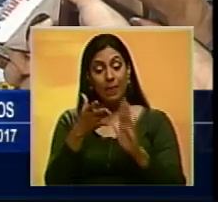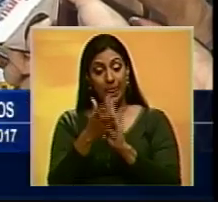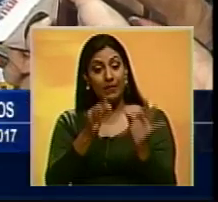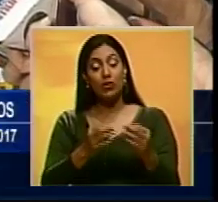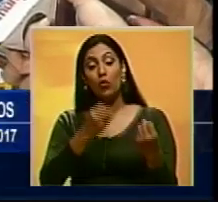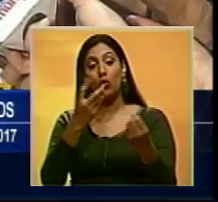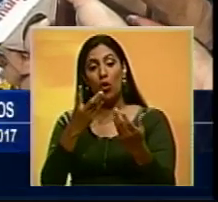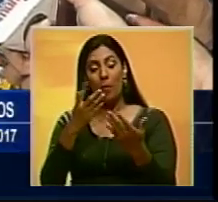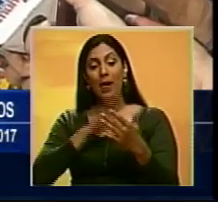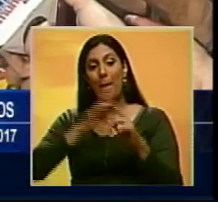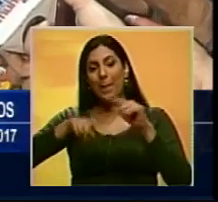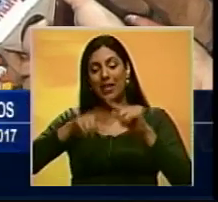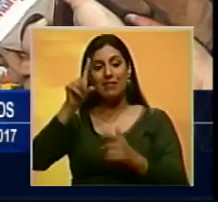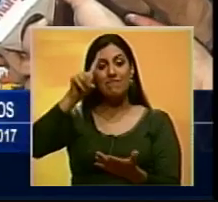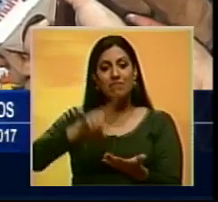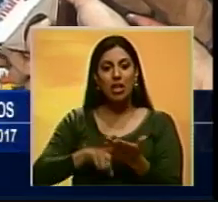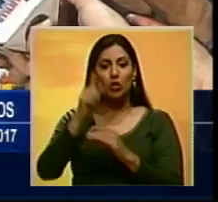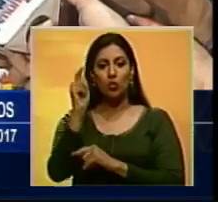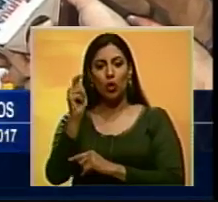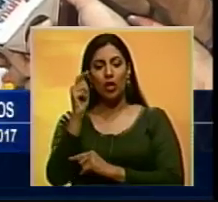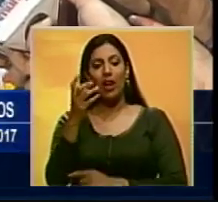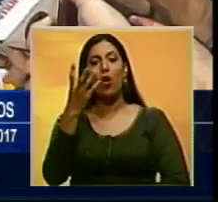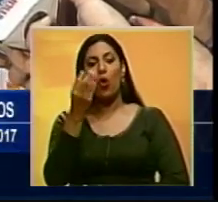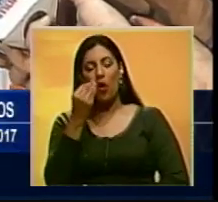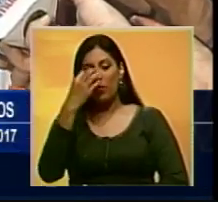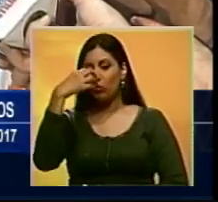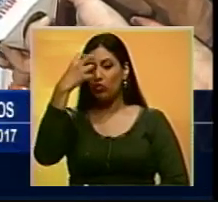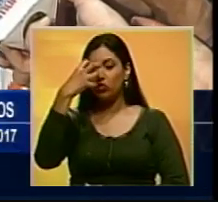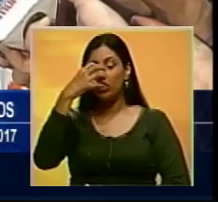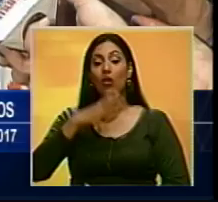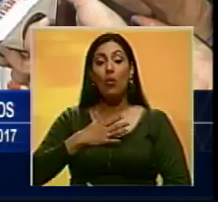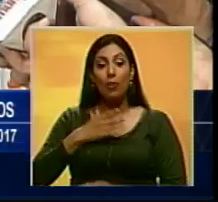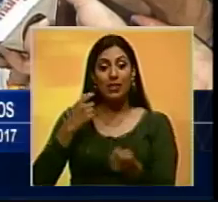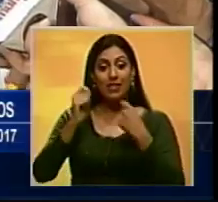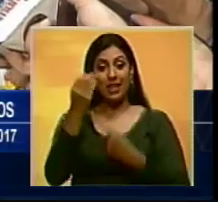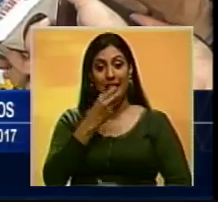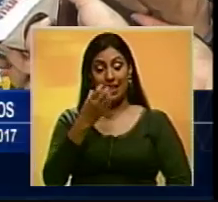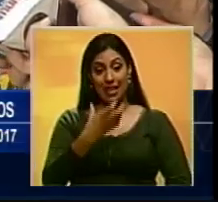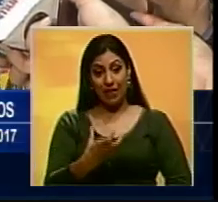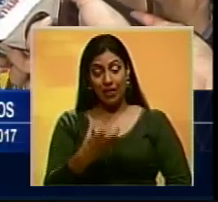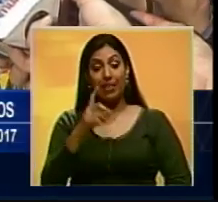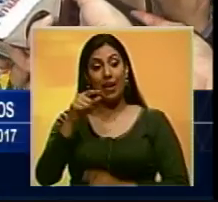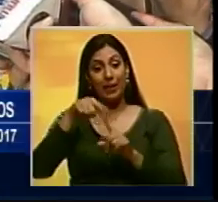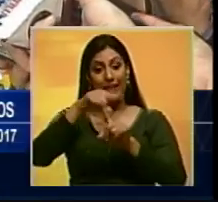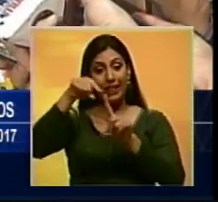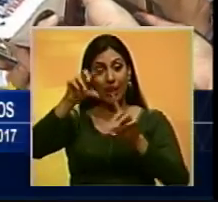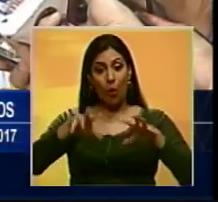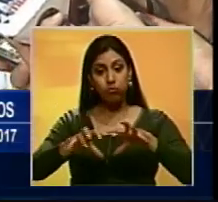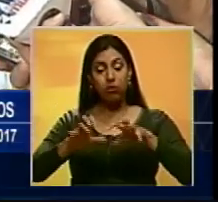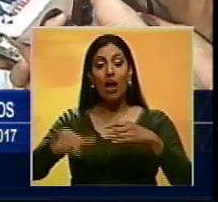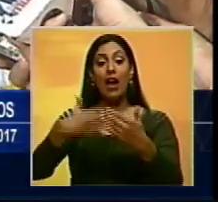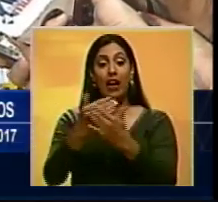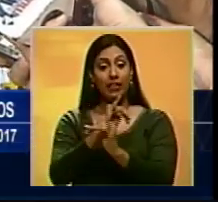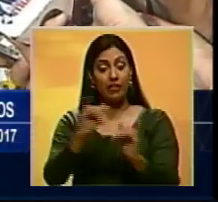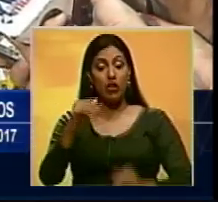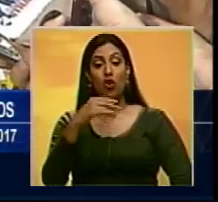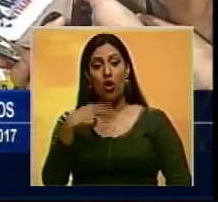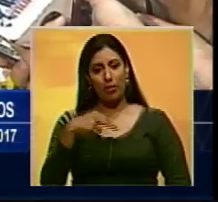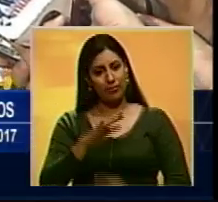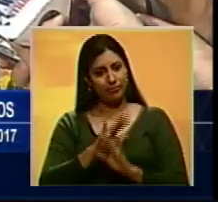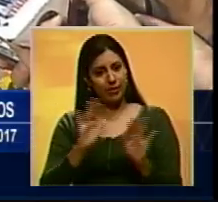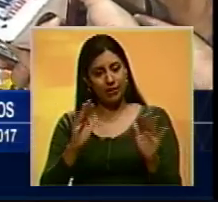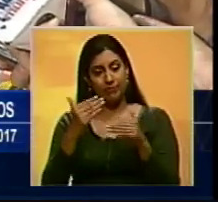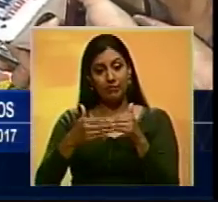garantizó la manufactura de 1.000 toneladas de cerdo para la época decembrina. Manifestó que el trigo panadero está asegurado hasta finales de noviembre.